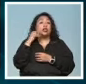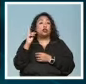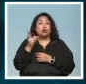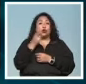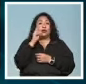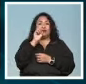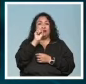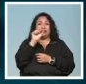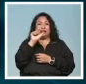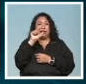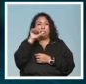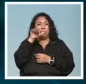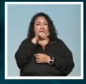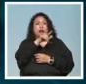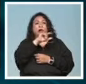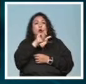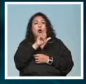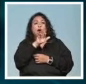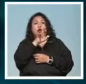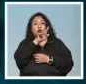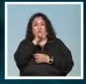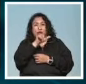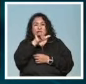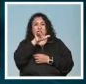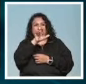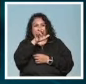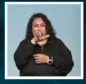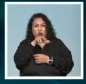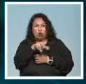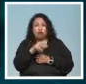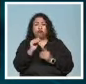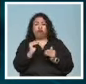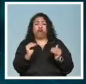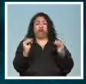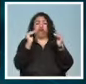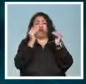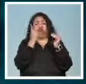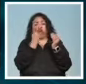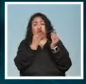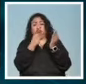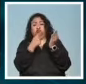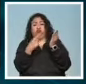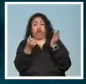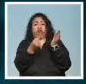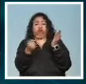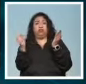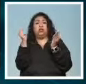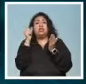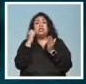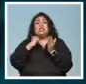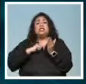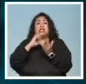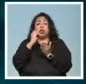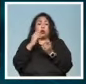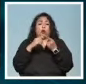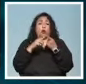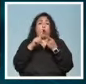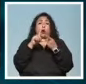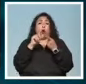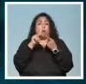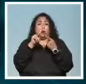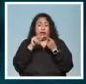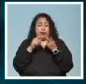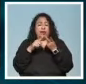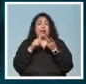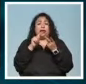Salamanca. Juan Ruiz de Alarcón se midió con las grandes plumas del siglo de oro, no solo con Lope de Vega, no solo